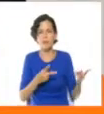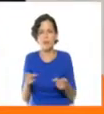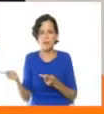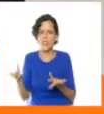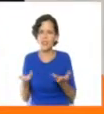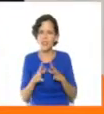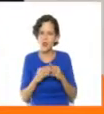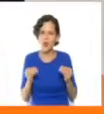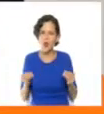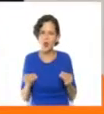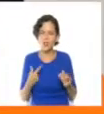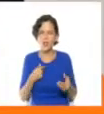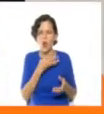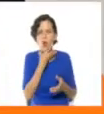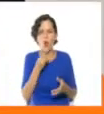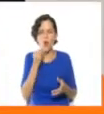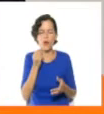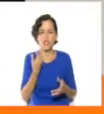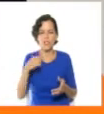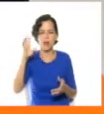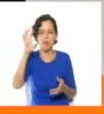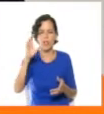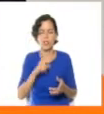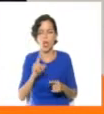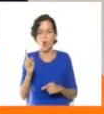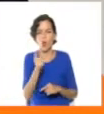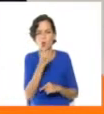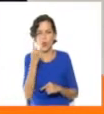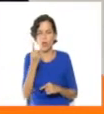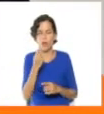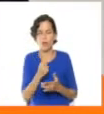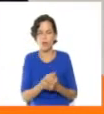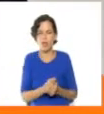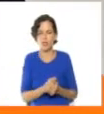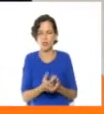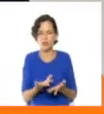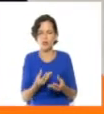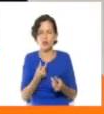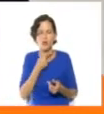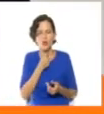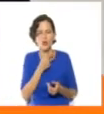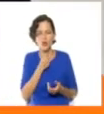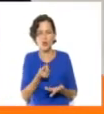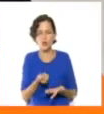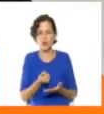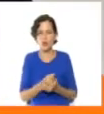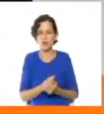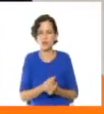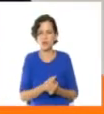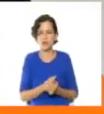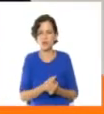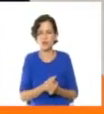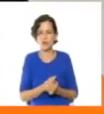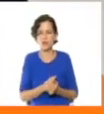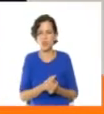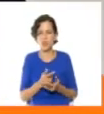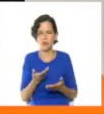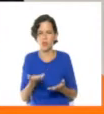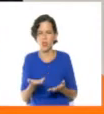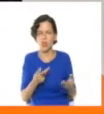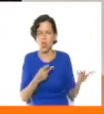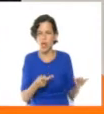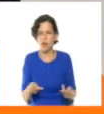Bienvenidas y bienvenidos, jóvenes de la patria. Una vez más, con tanto agrado y yo creo que aún mucho más, porque estamos dándole